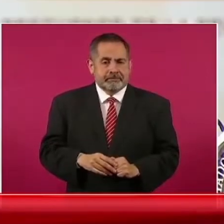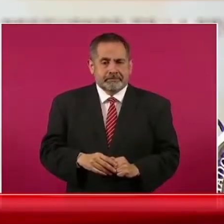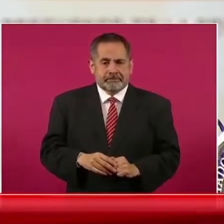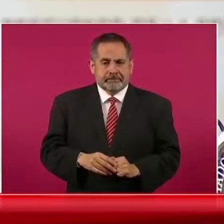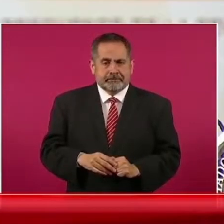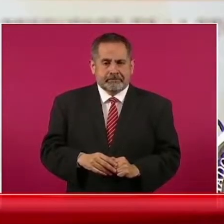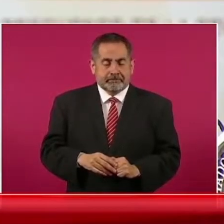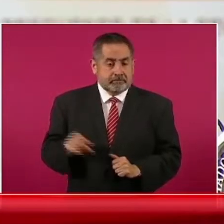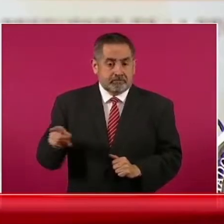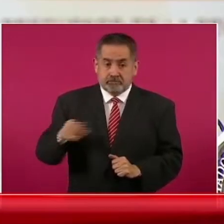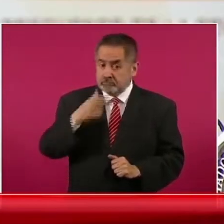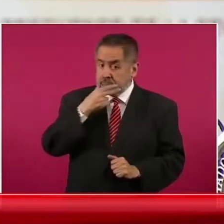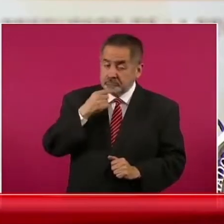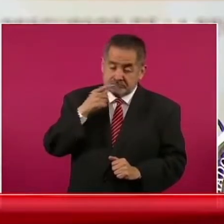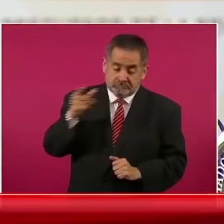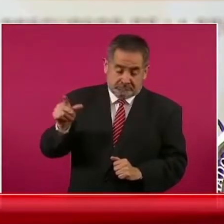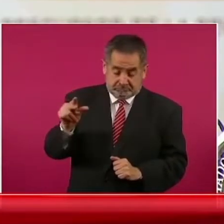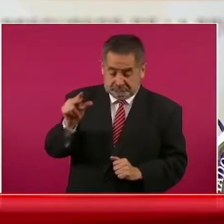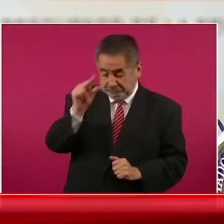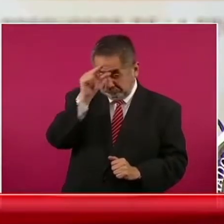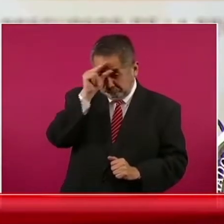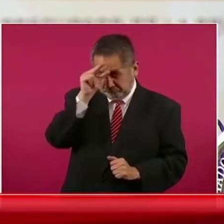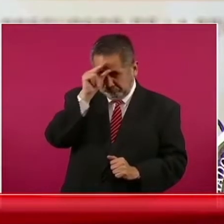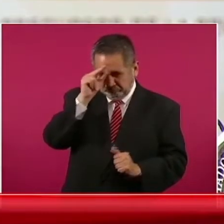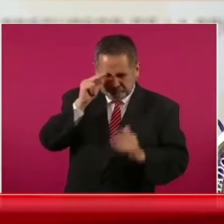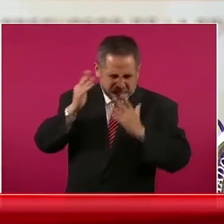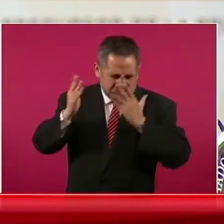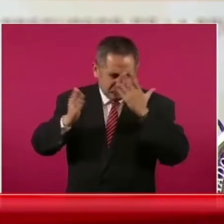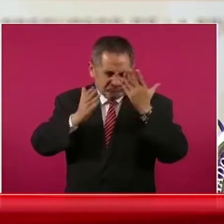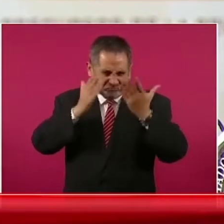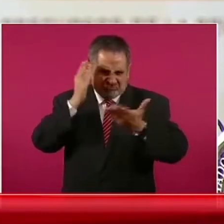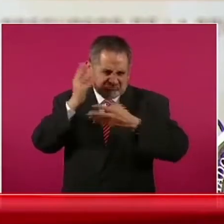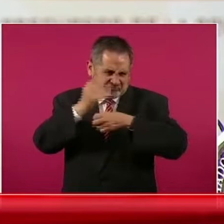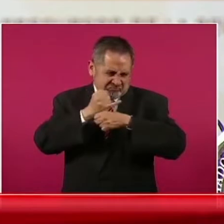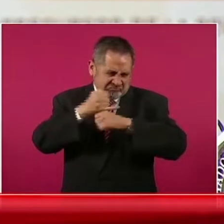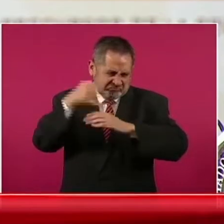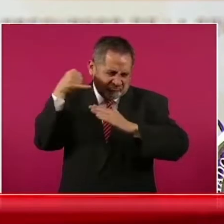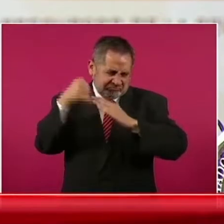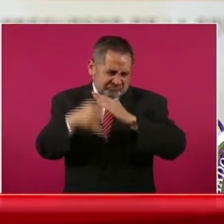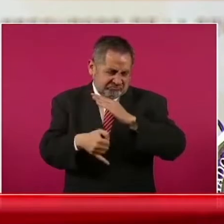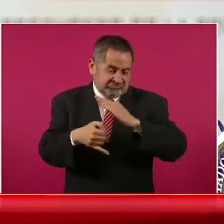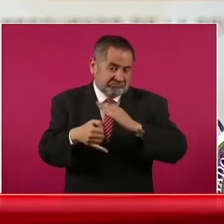muy inteligente estudió su investigador